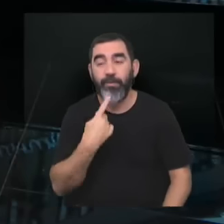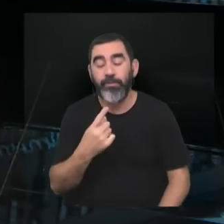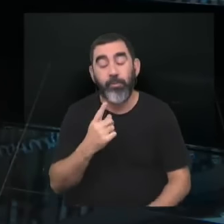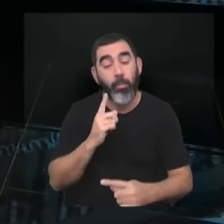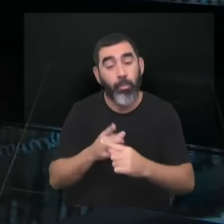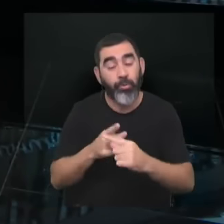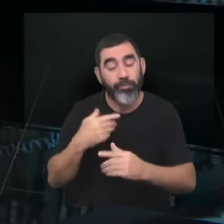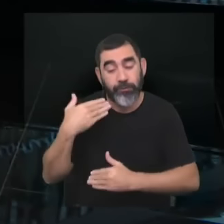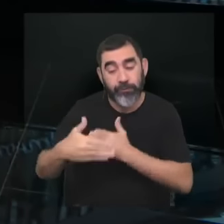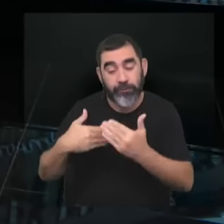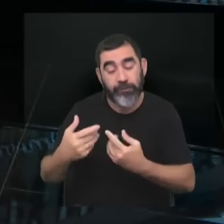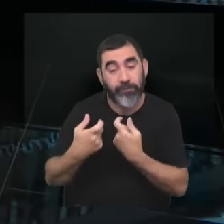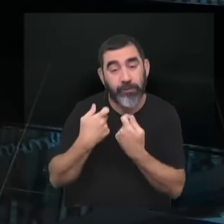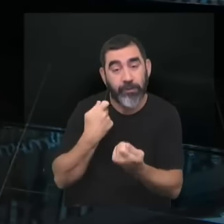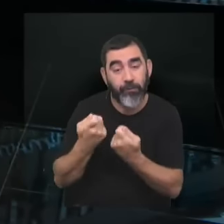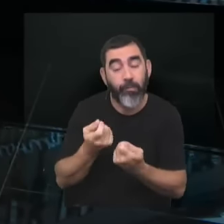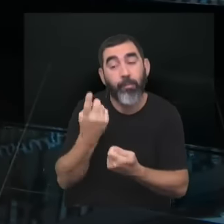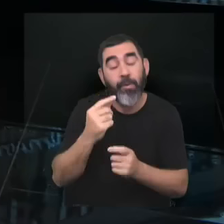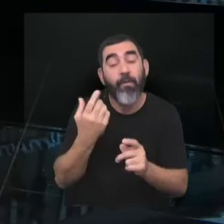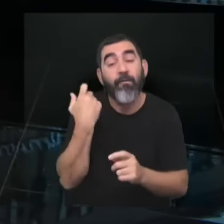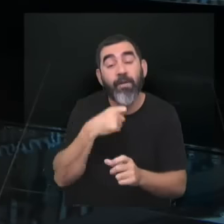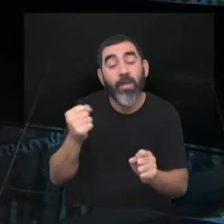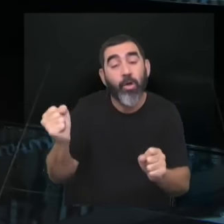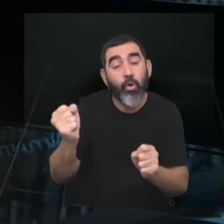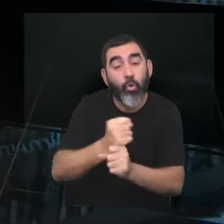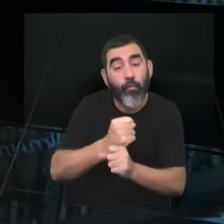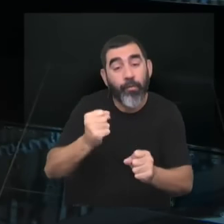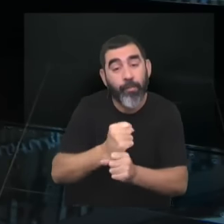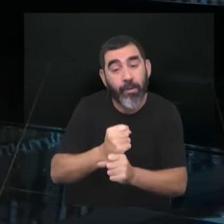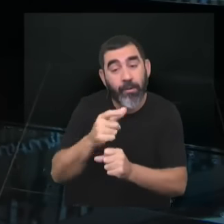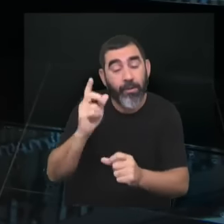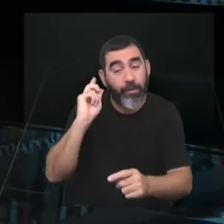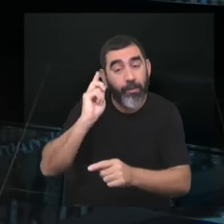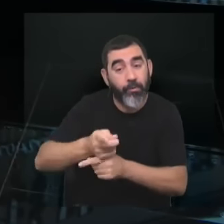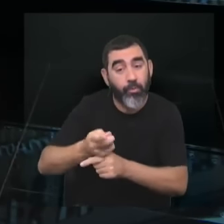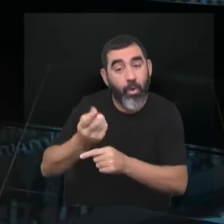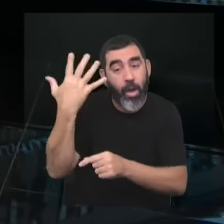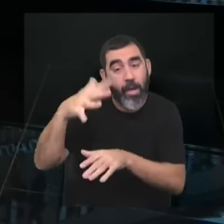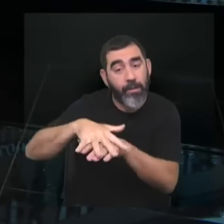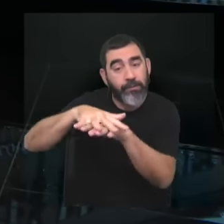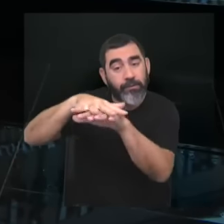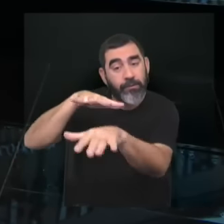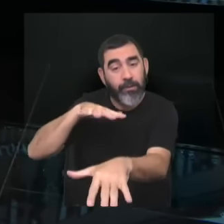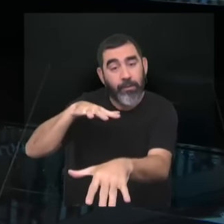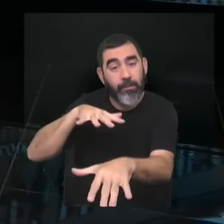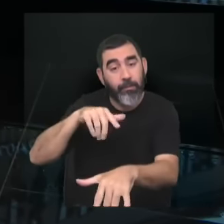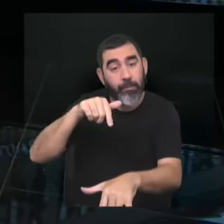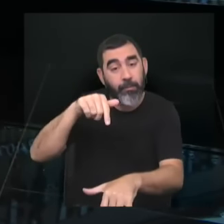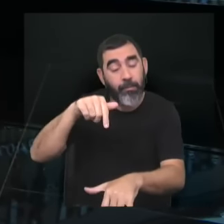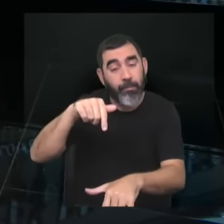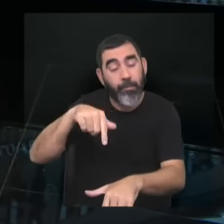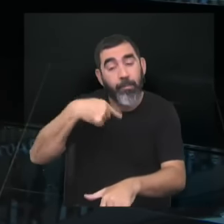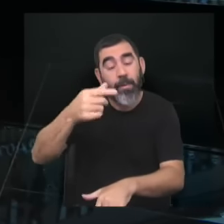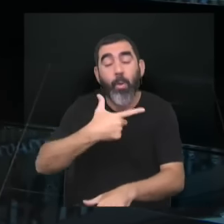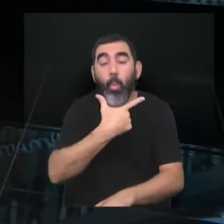proceso de negociación pero deberá ser ratificada finalmente esta resolución en una asamblea que se va a realizar el